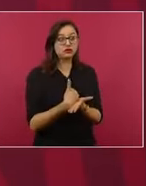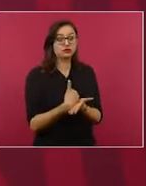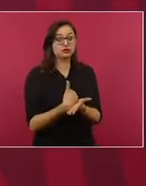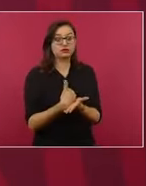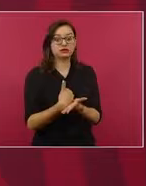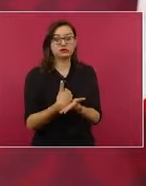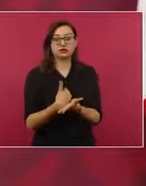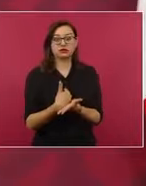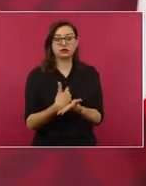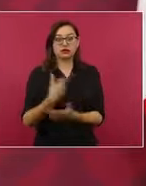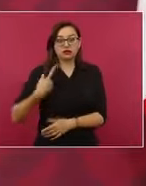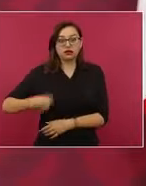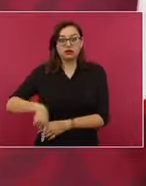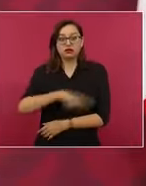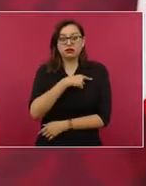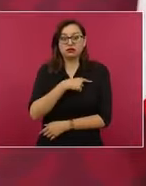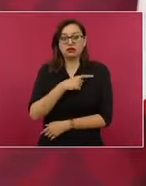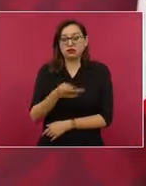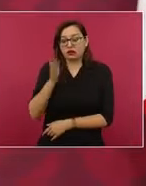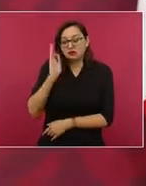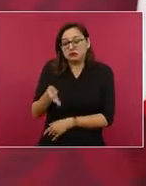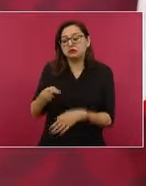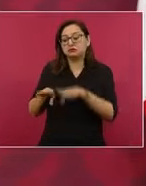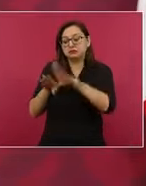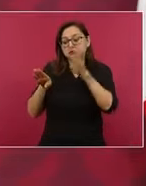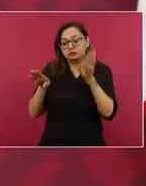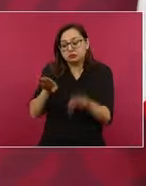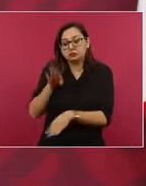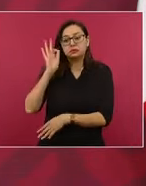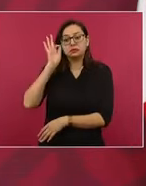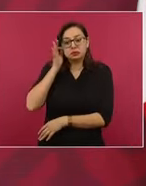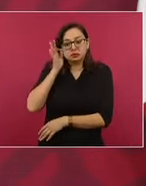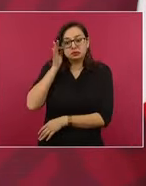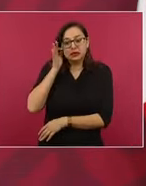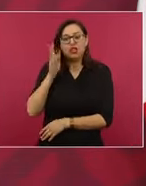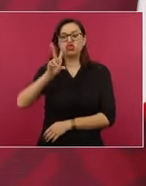el papel de vasallos.